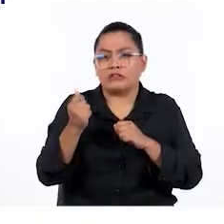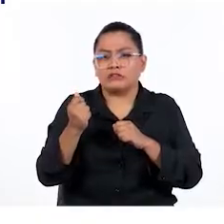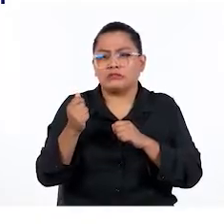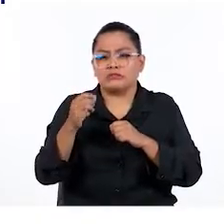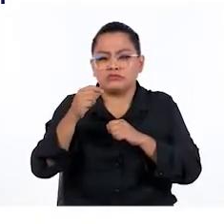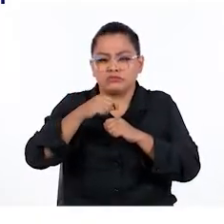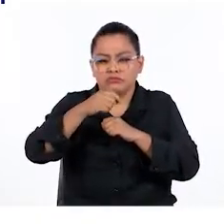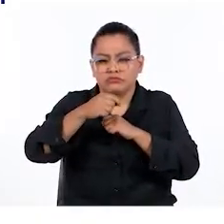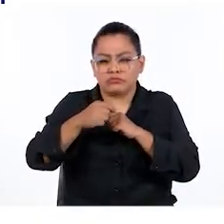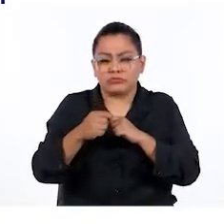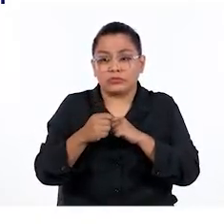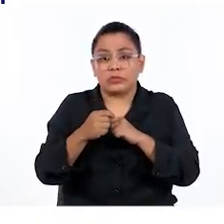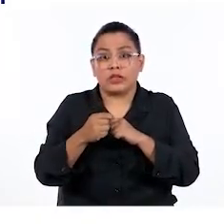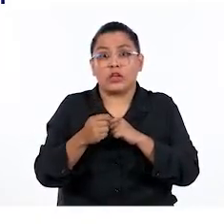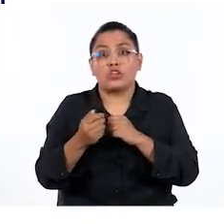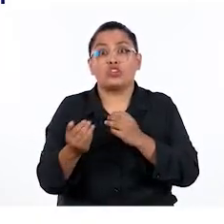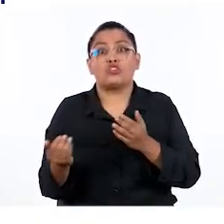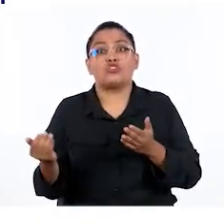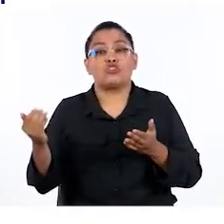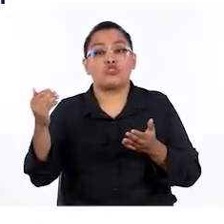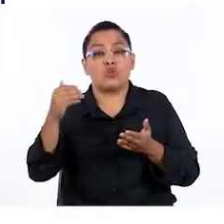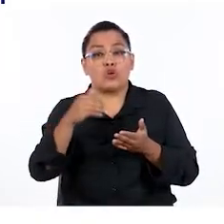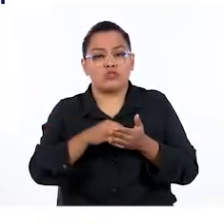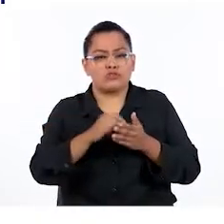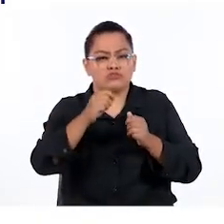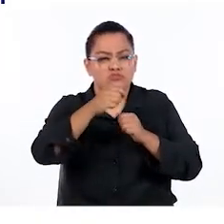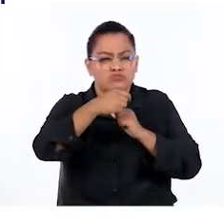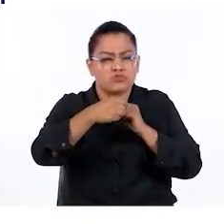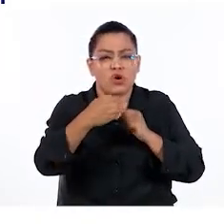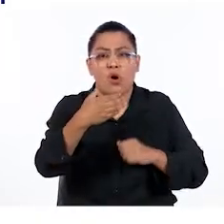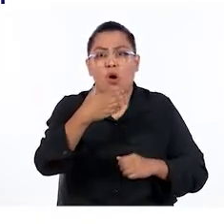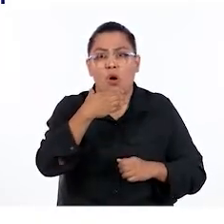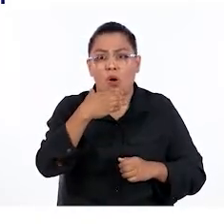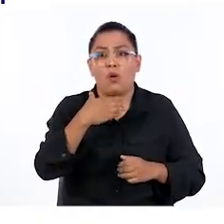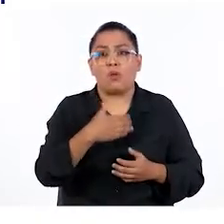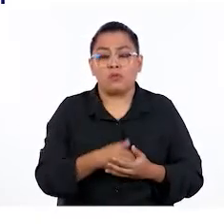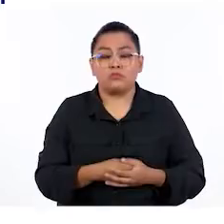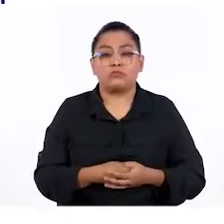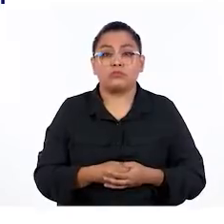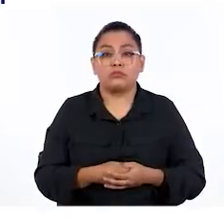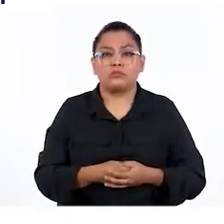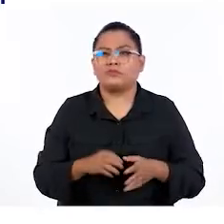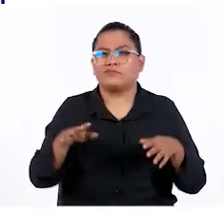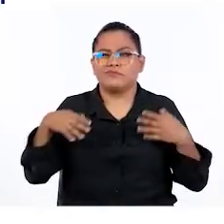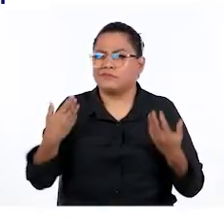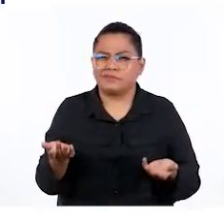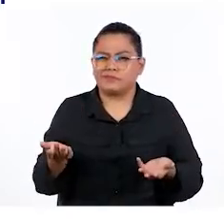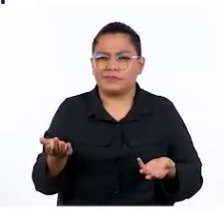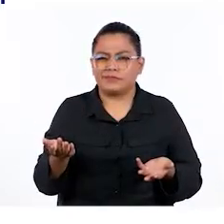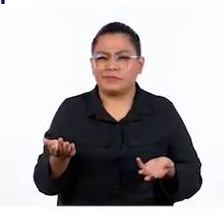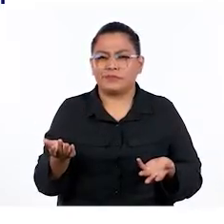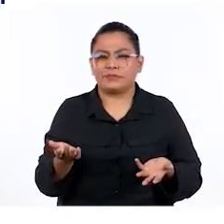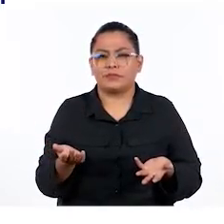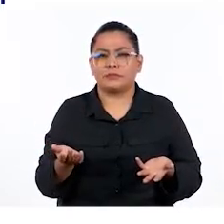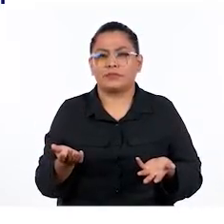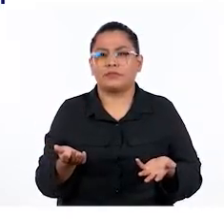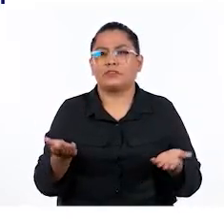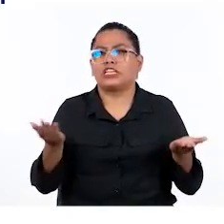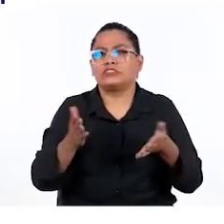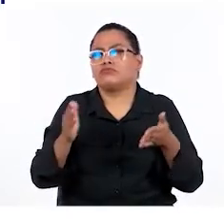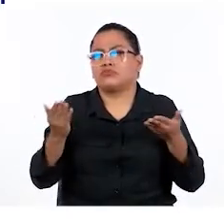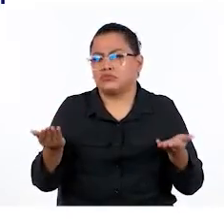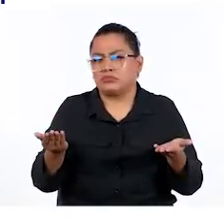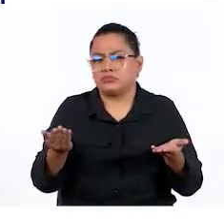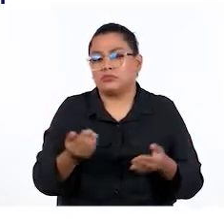oxidadas y volverlas moléculas complejas y reducidas. ¿Para qué hacemos esto y cómo lo